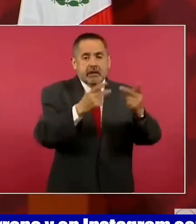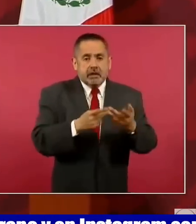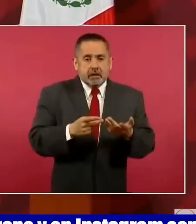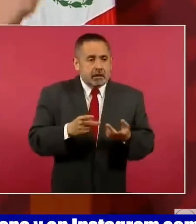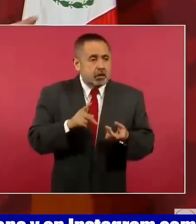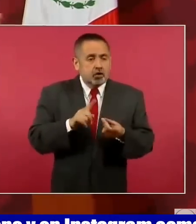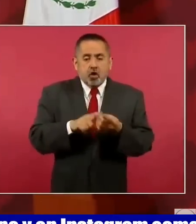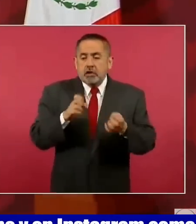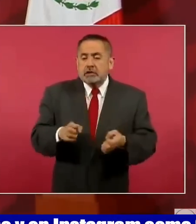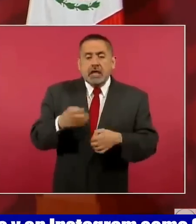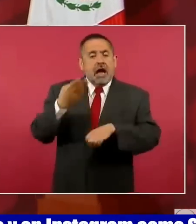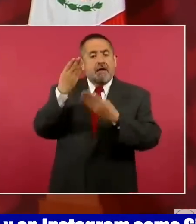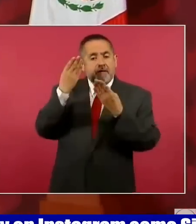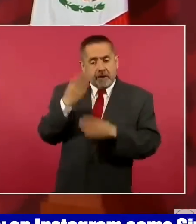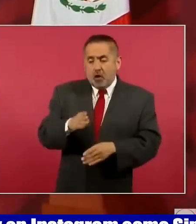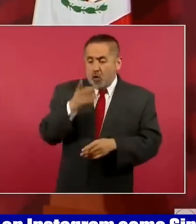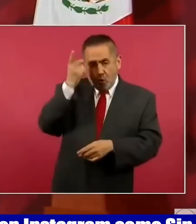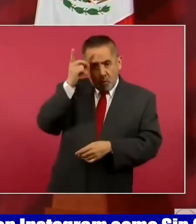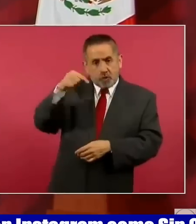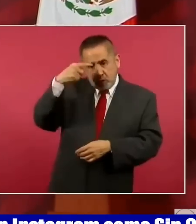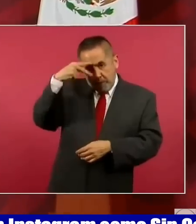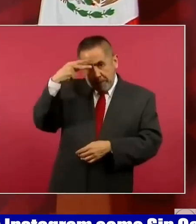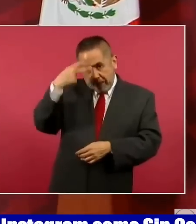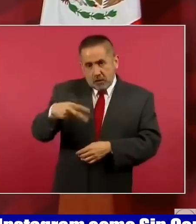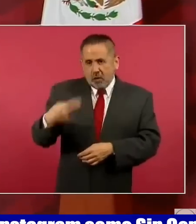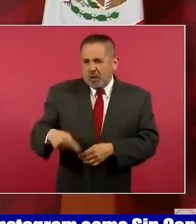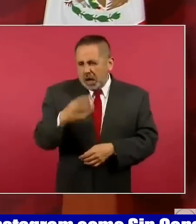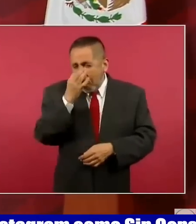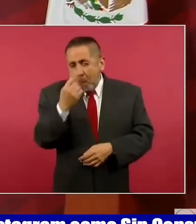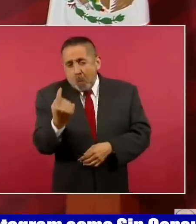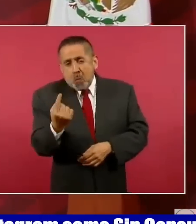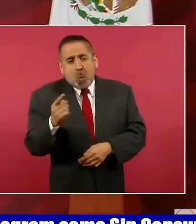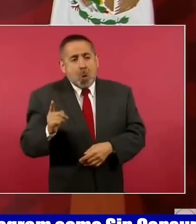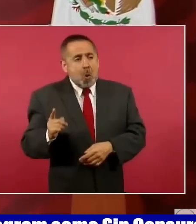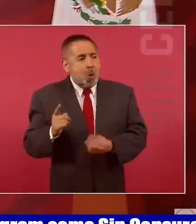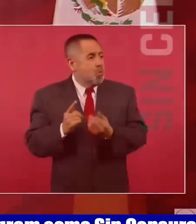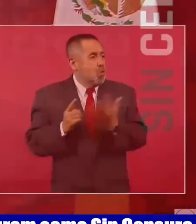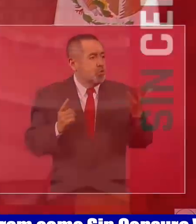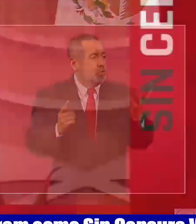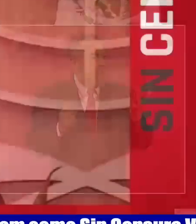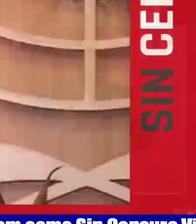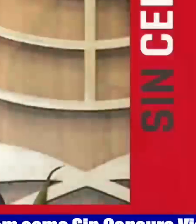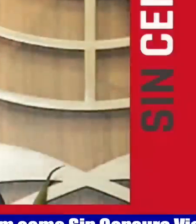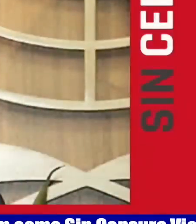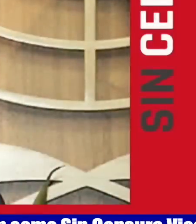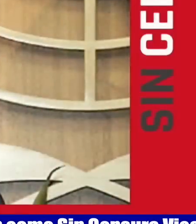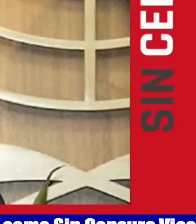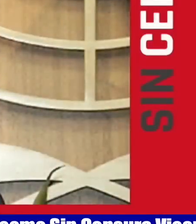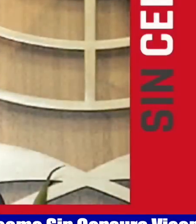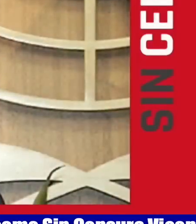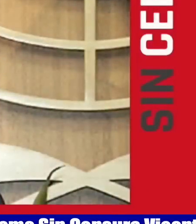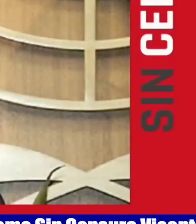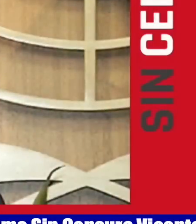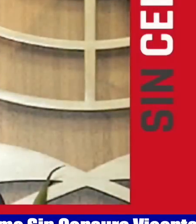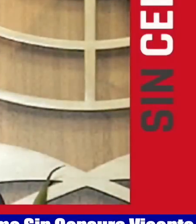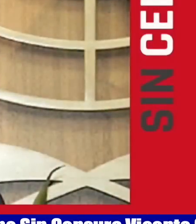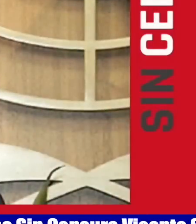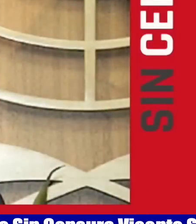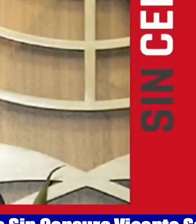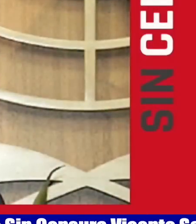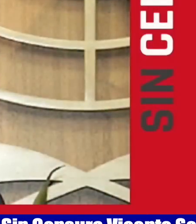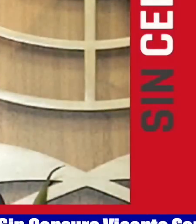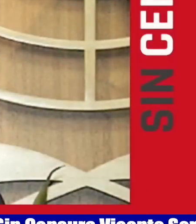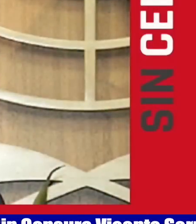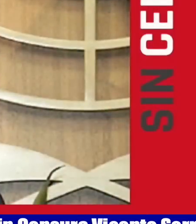culpa, pero pues que el caso fue que tras esta crisis optan por rescatar a los bancos y a las grandes empresas en